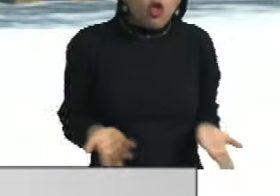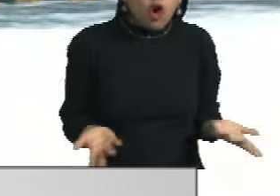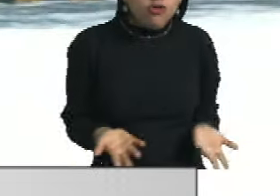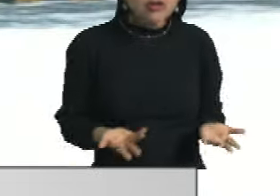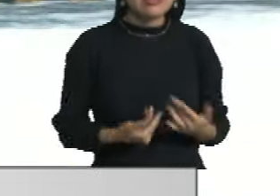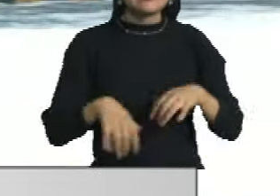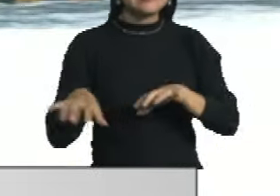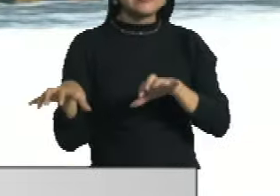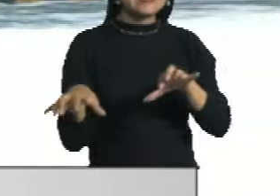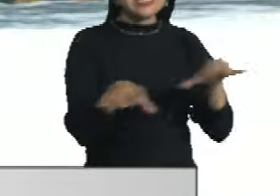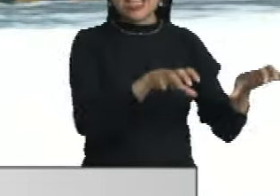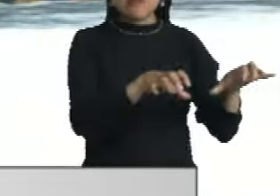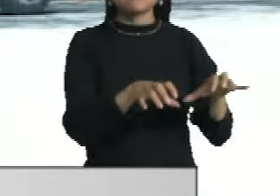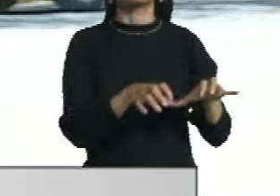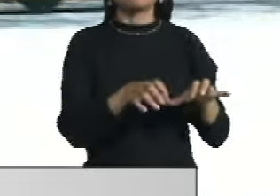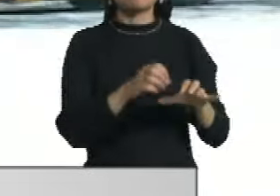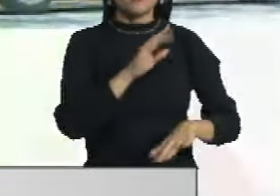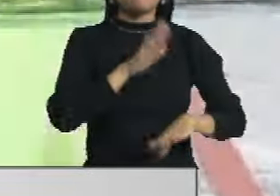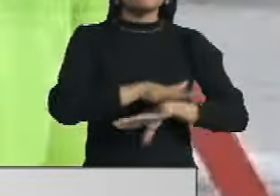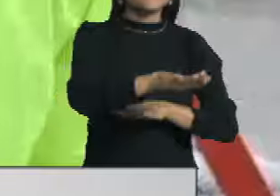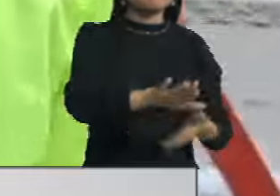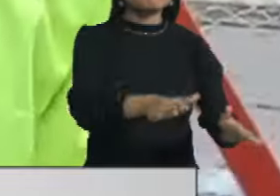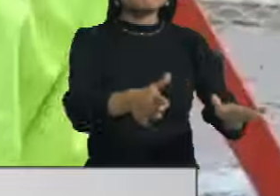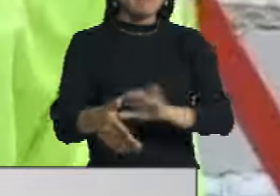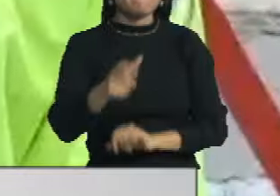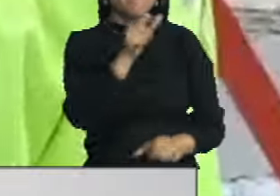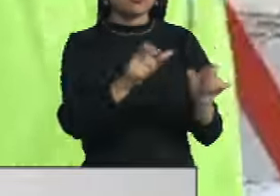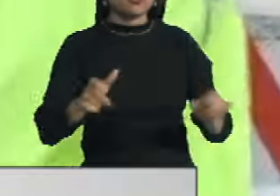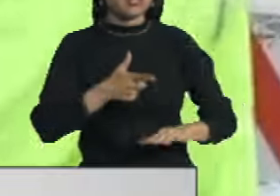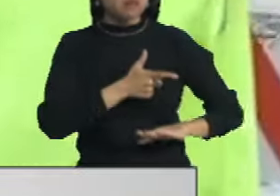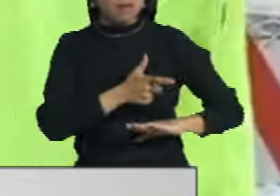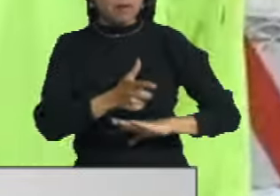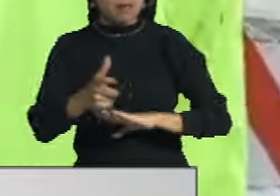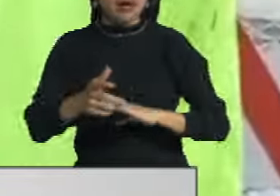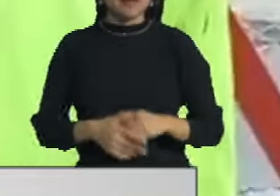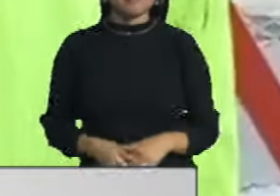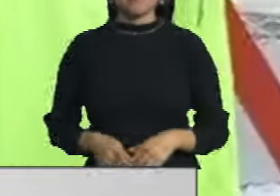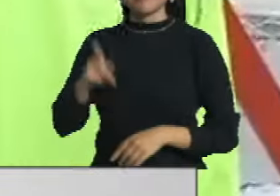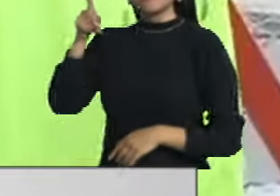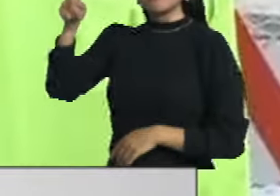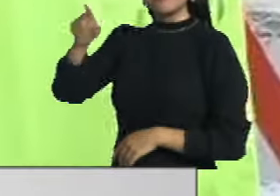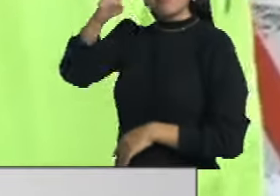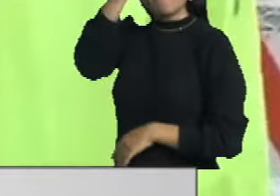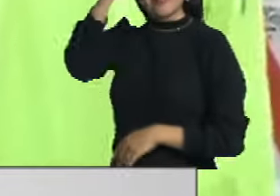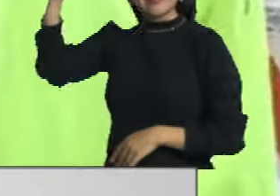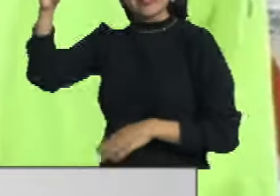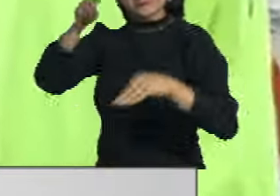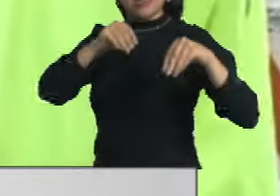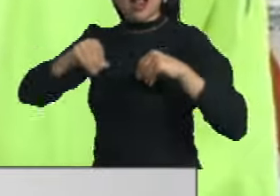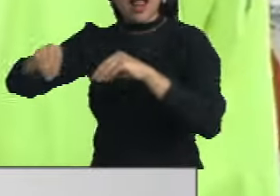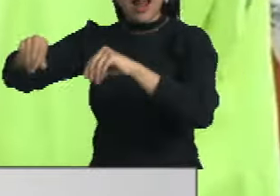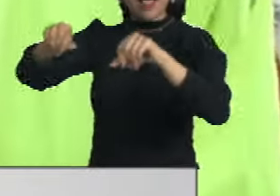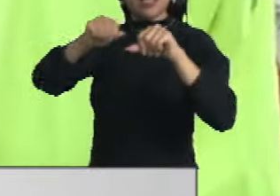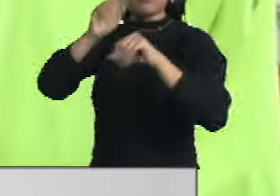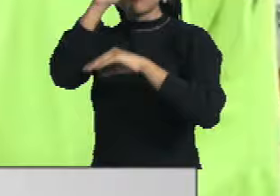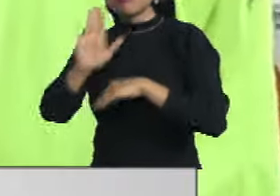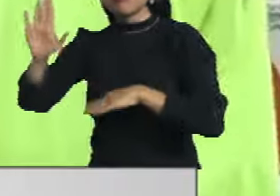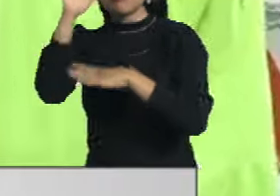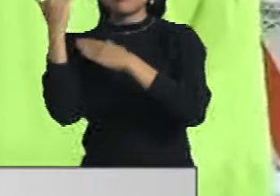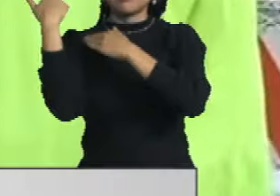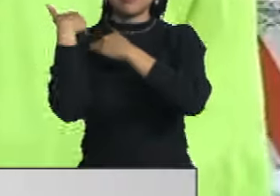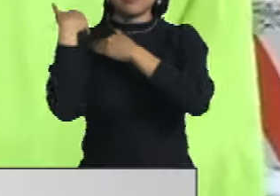esa zona del país por el delito de homicidio. En coordinación con la seccional de investigación criminal, el departamento de